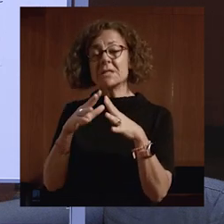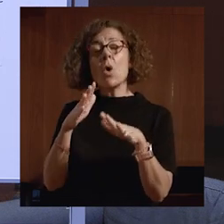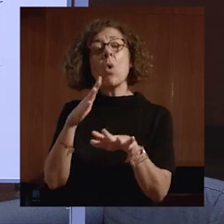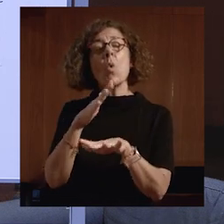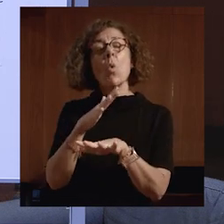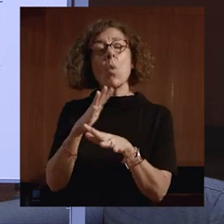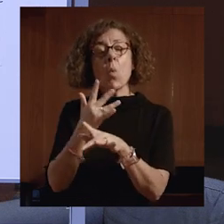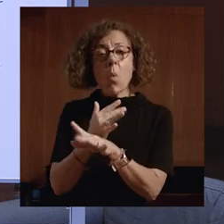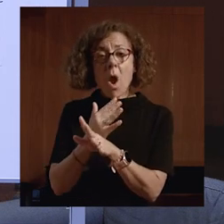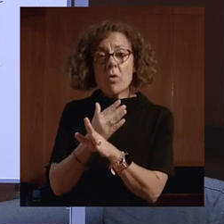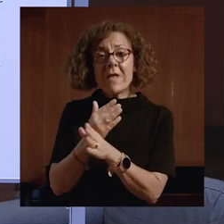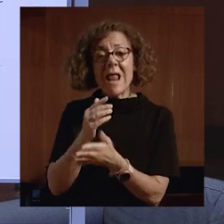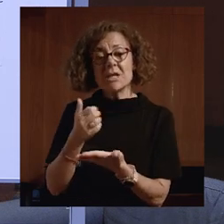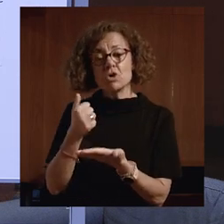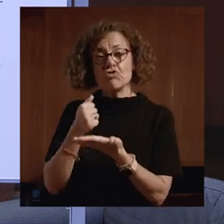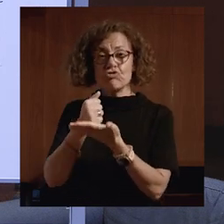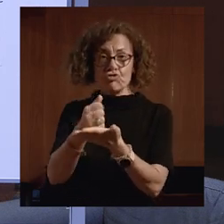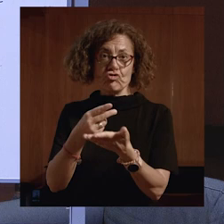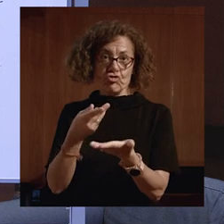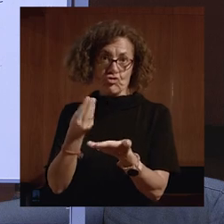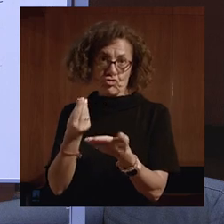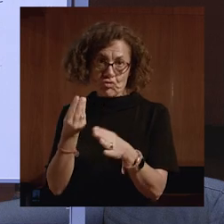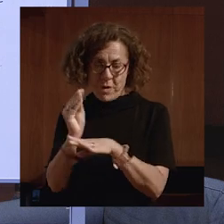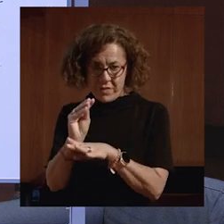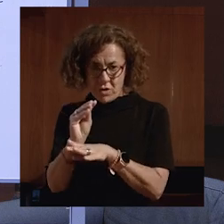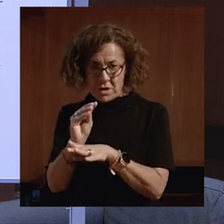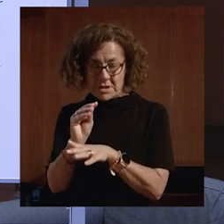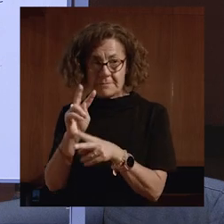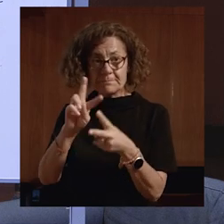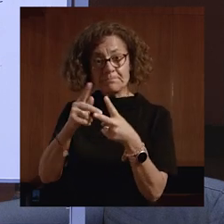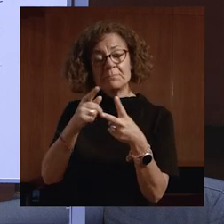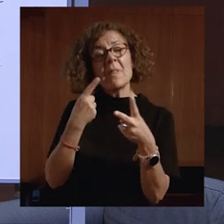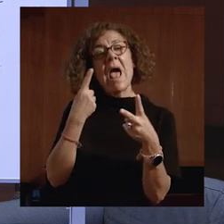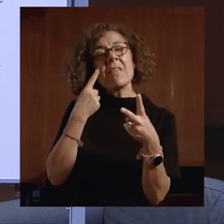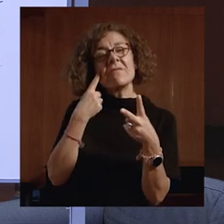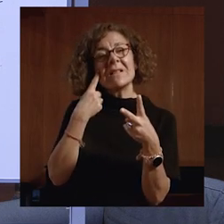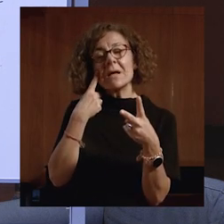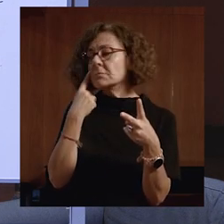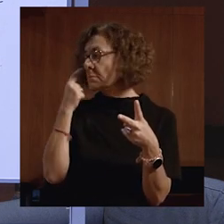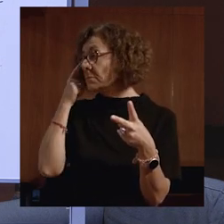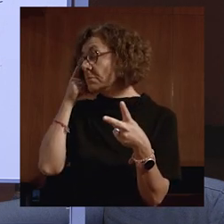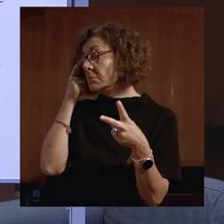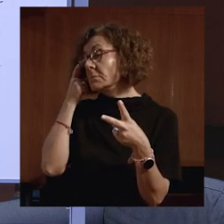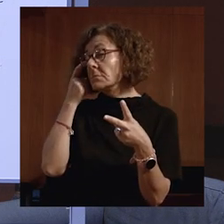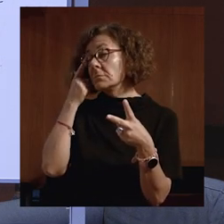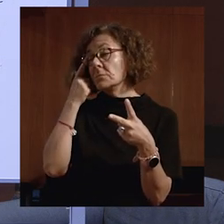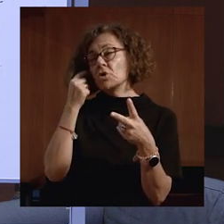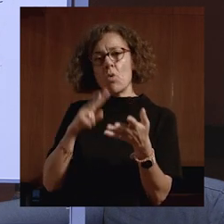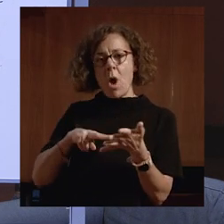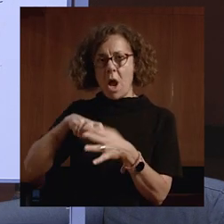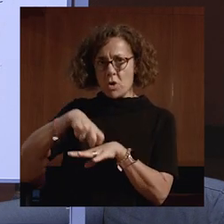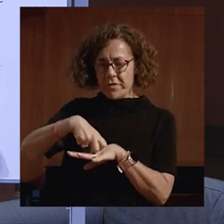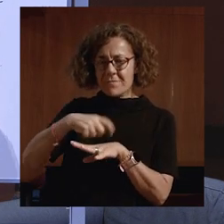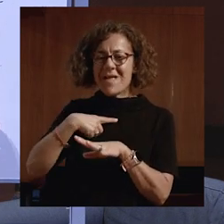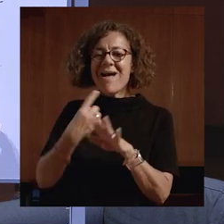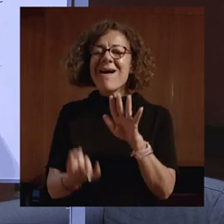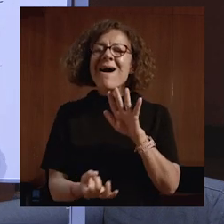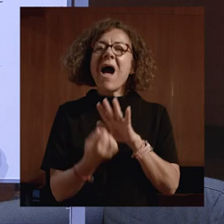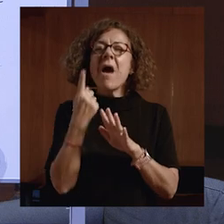artista tiene que, esto lo voy a poner aquí, hay un espectro entre creación, mira, me arrodillo ante ti, creación